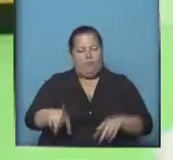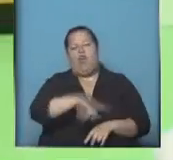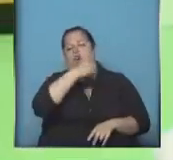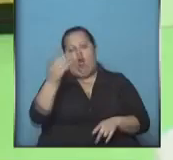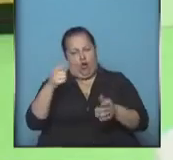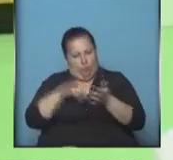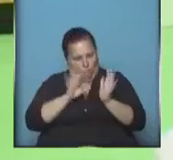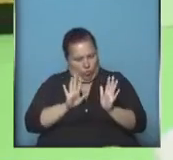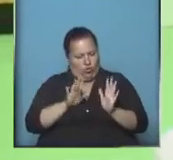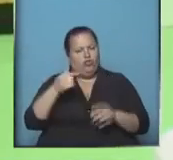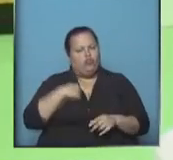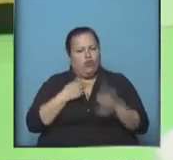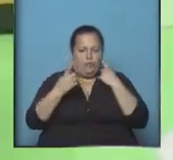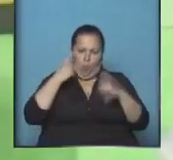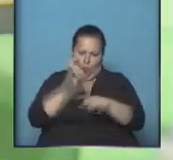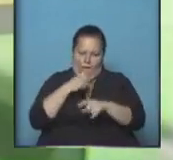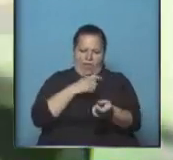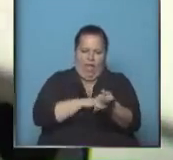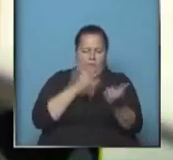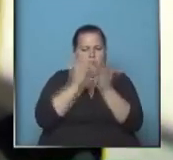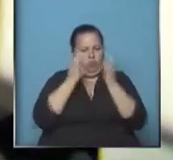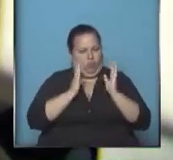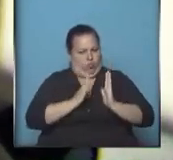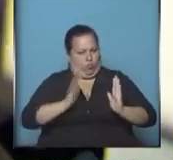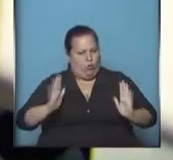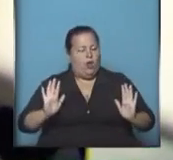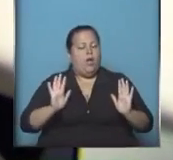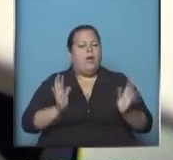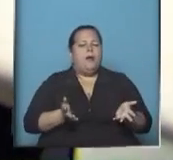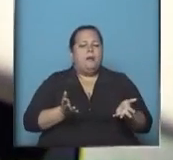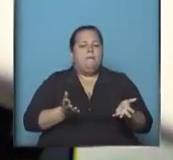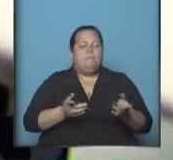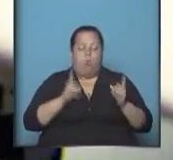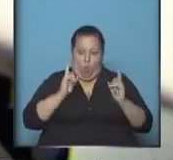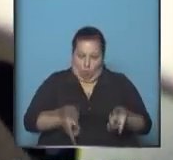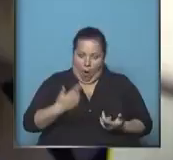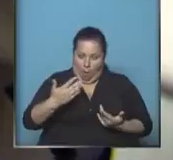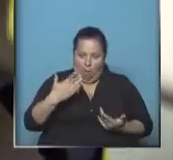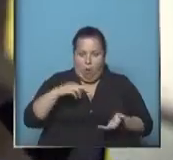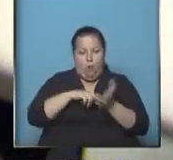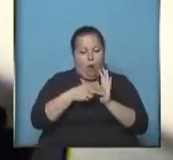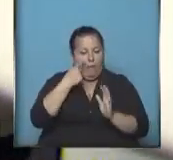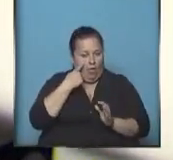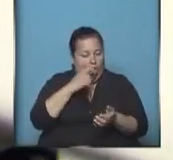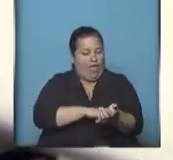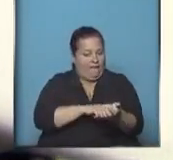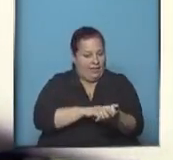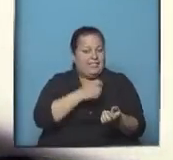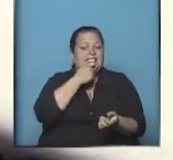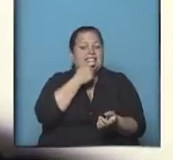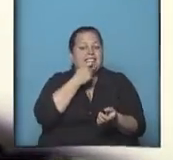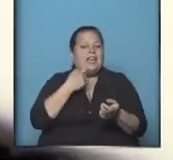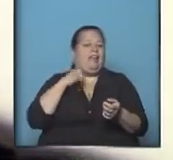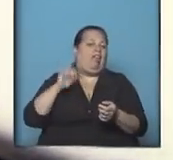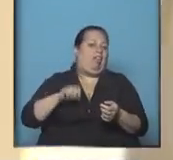acá yo me cuido soy diabético hago los deberes e igual puedo tener retinopatía del diabético en caso de no